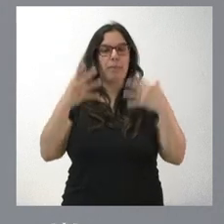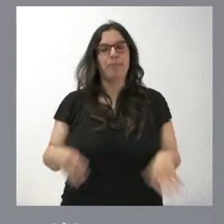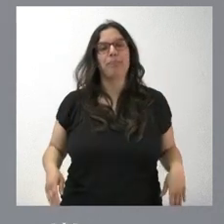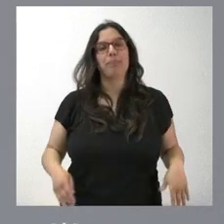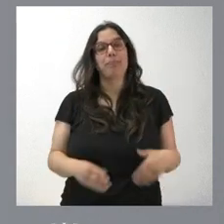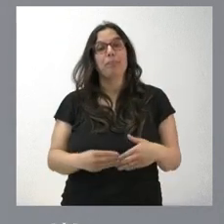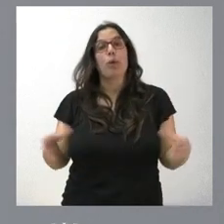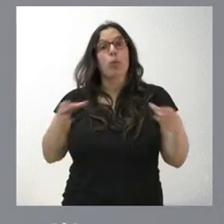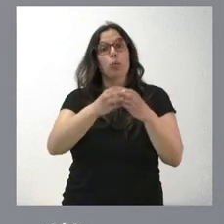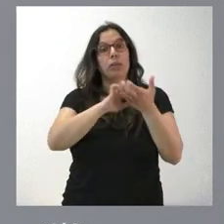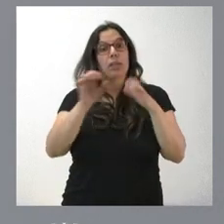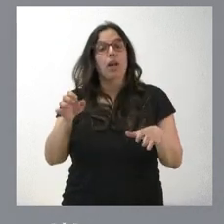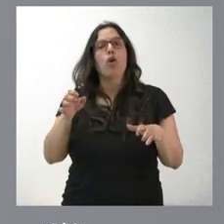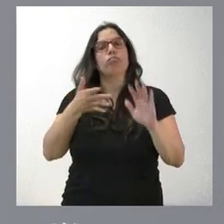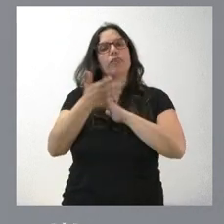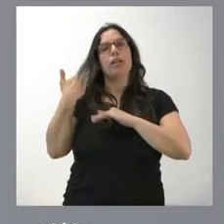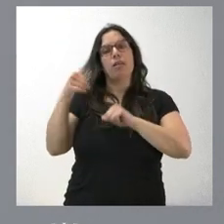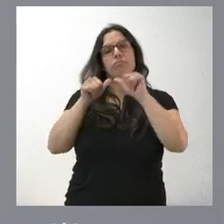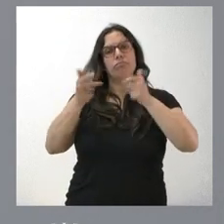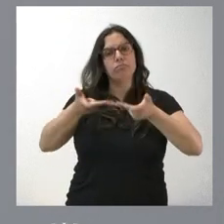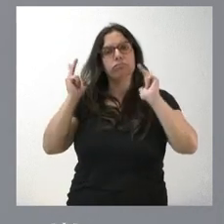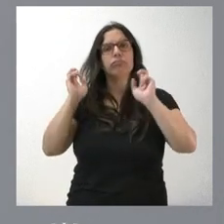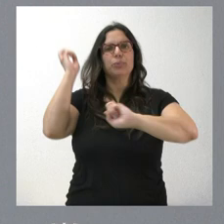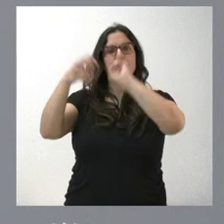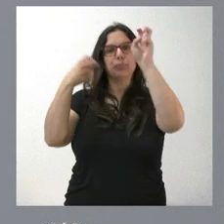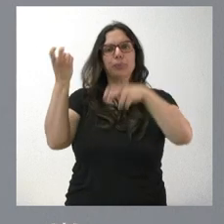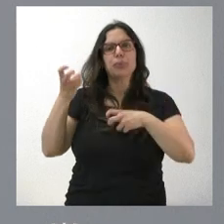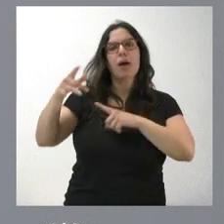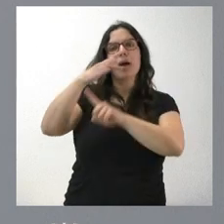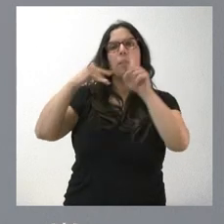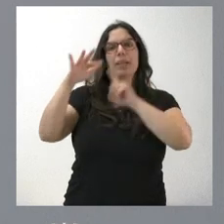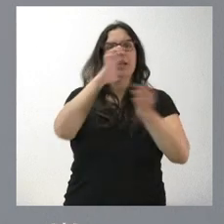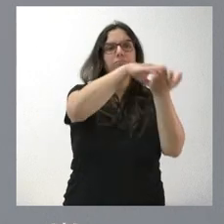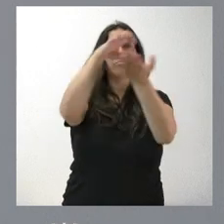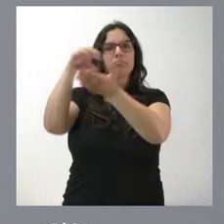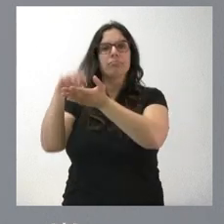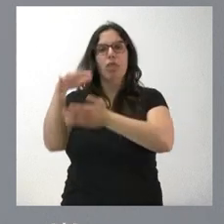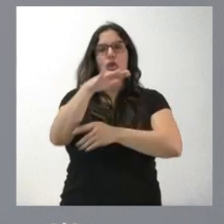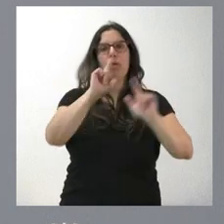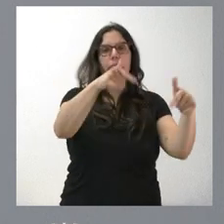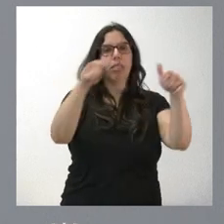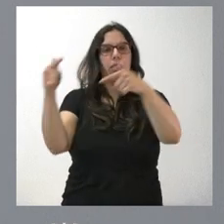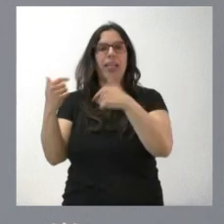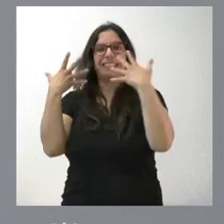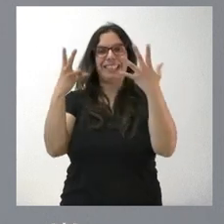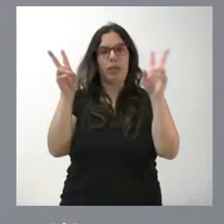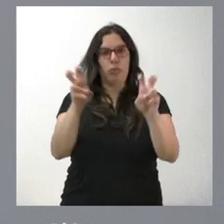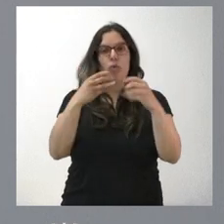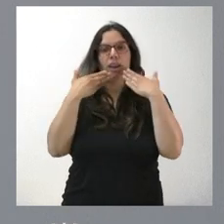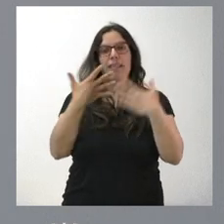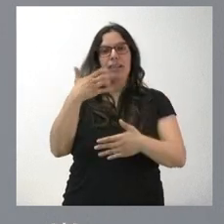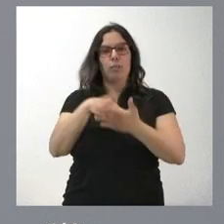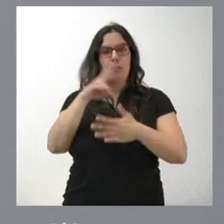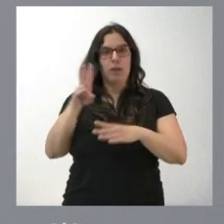Junta de Castilla y León con esto da luz verde a la restauración ambiental de 7 nuevos puntos de vertido, con este 500,000 de euros,